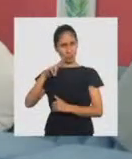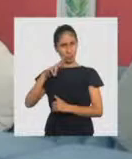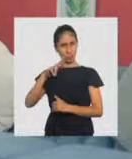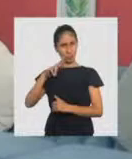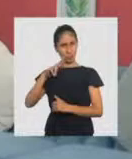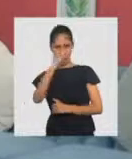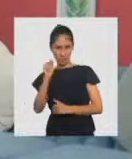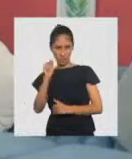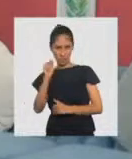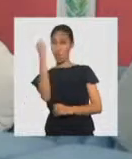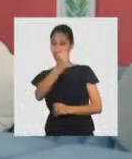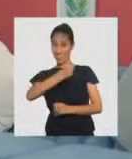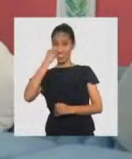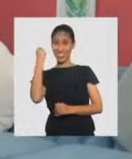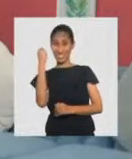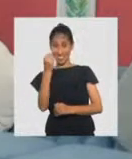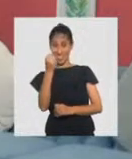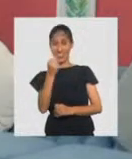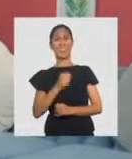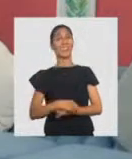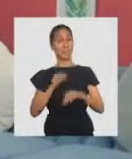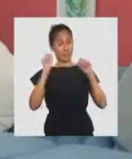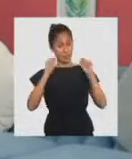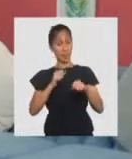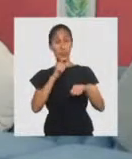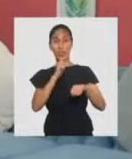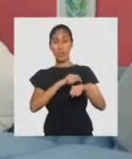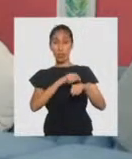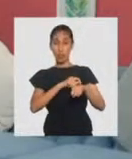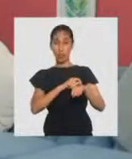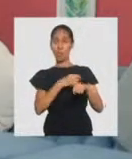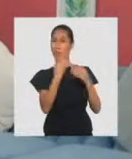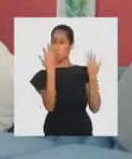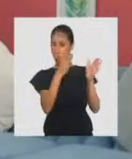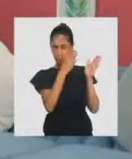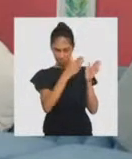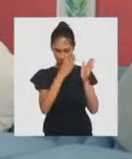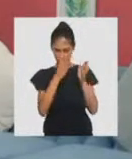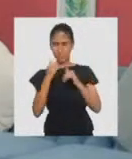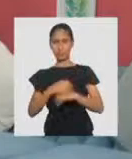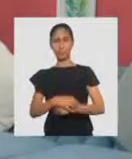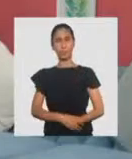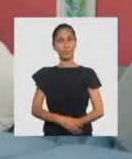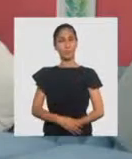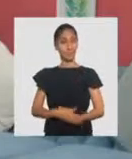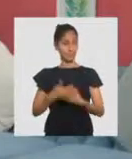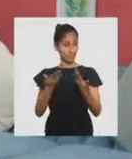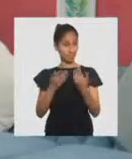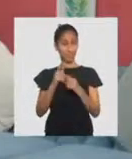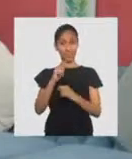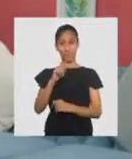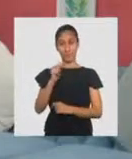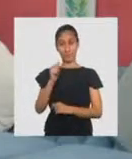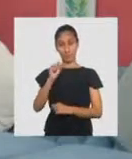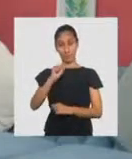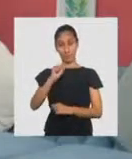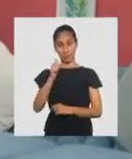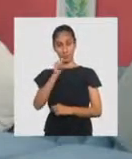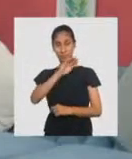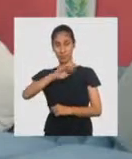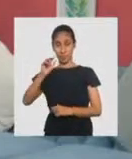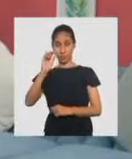ganancia, utilidad o beneficio que produce el capital durante cierto tiempo bajo ciertas condiciones. Tasa de